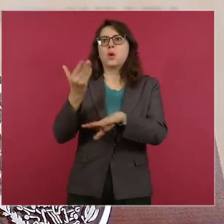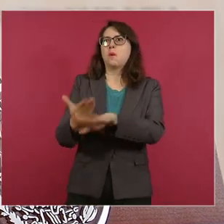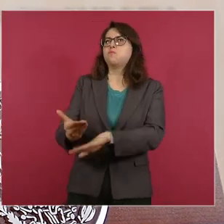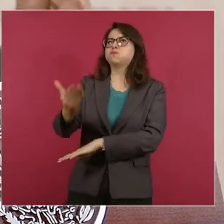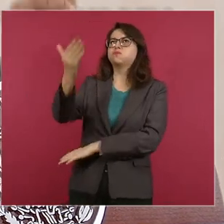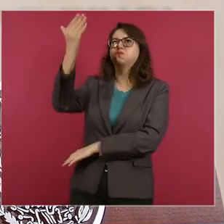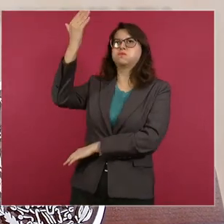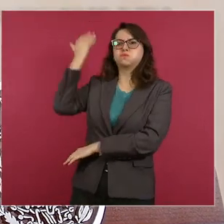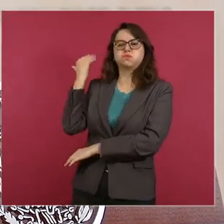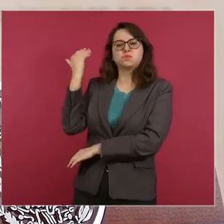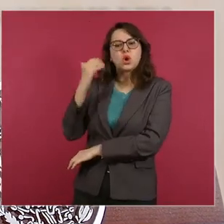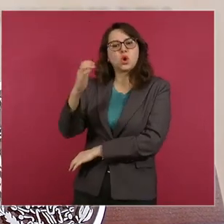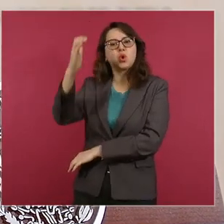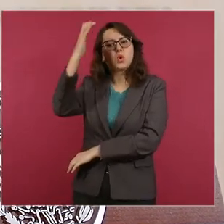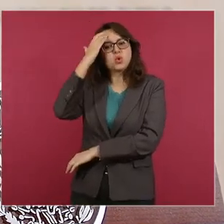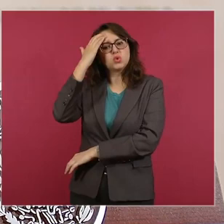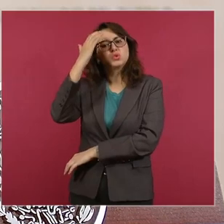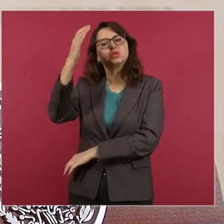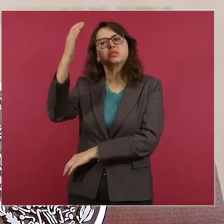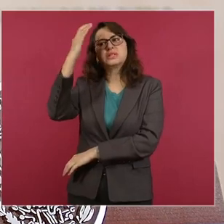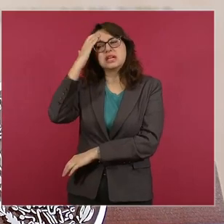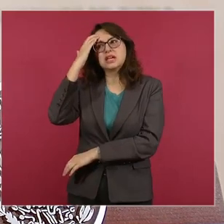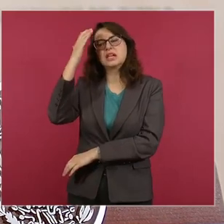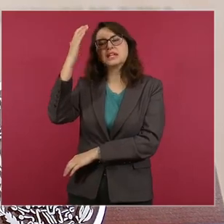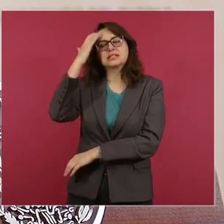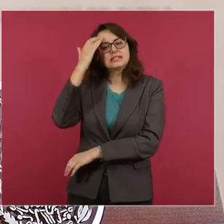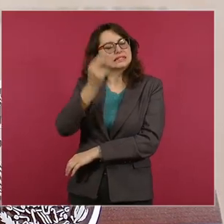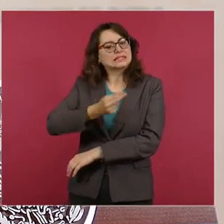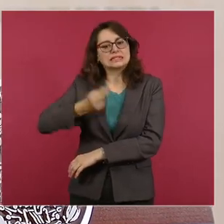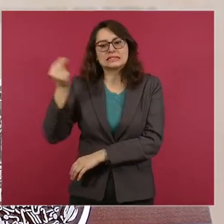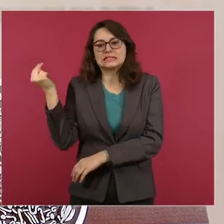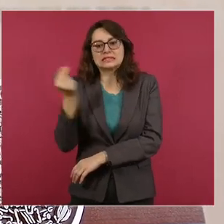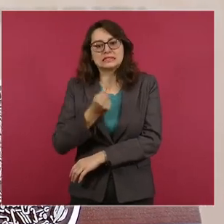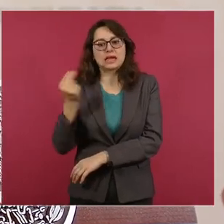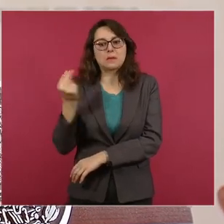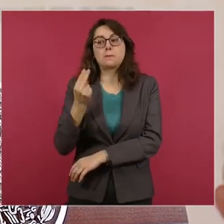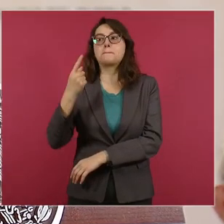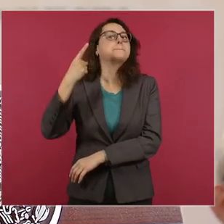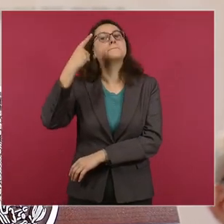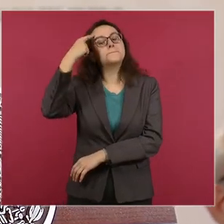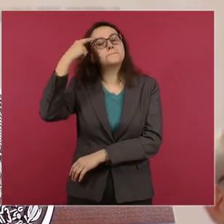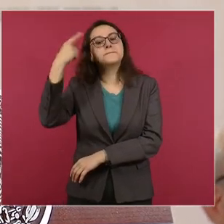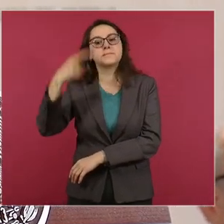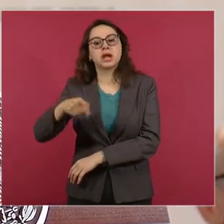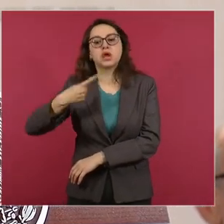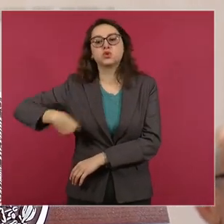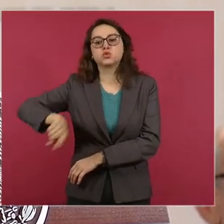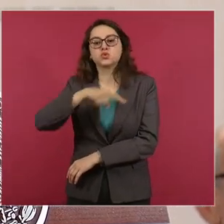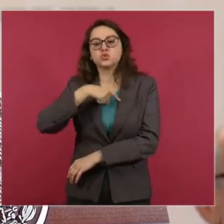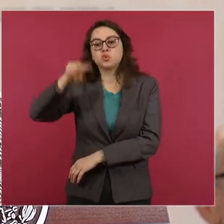reafirmar nuestra identidad,